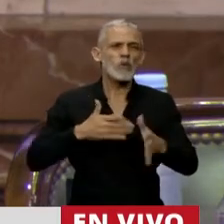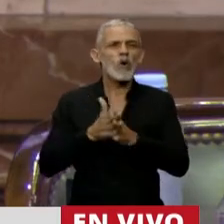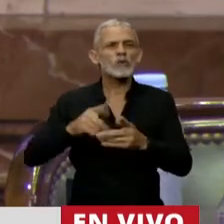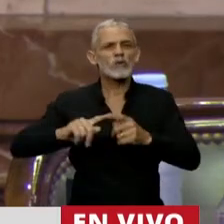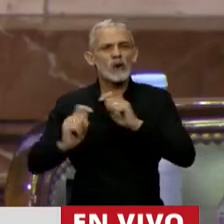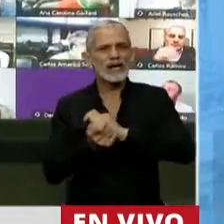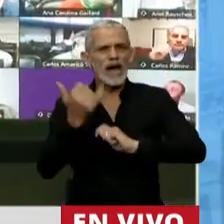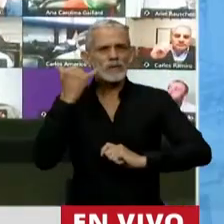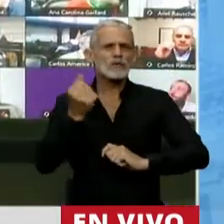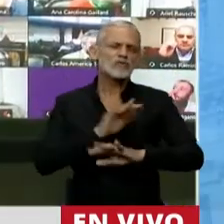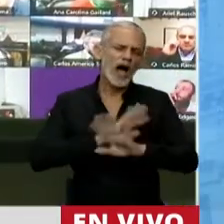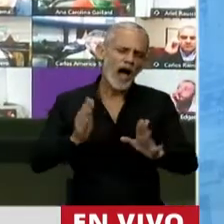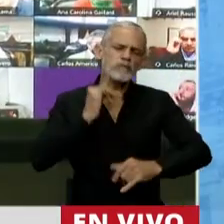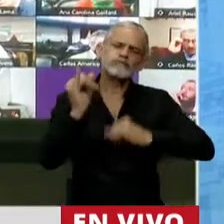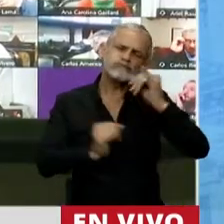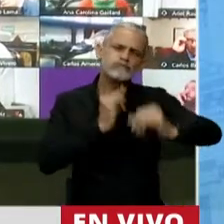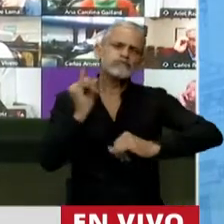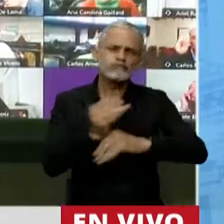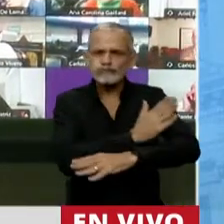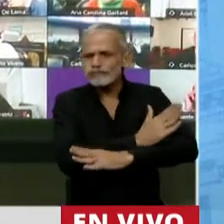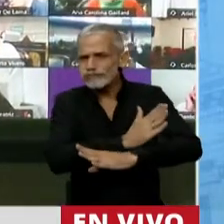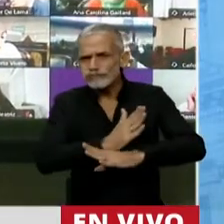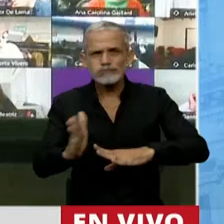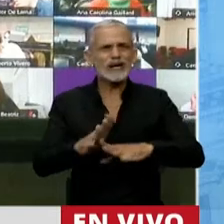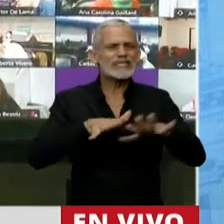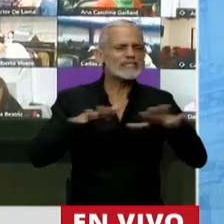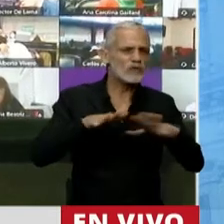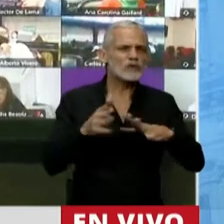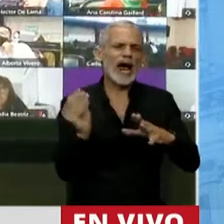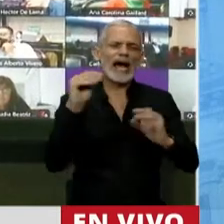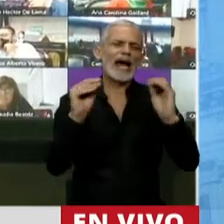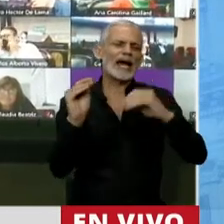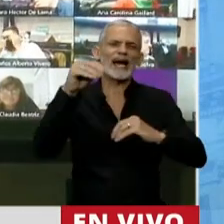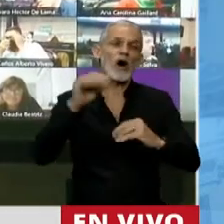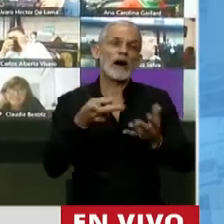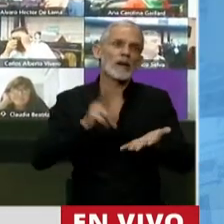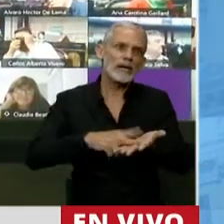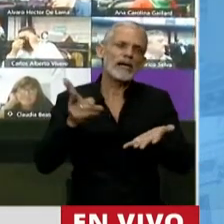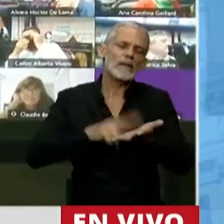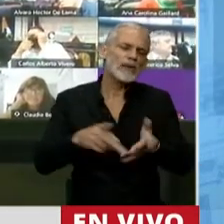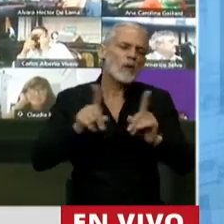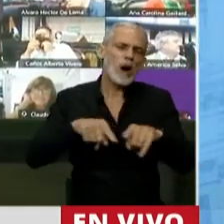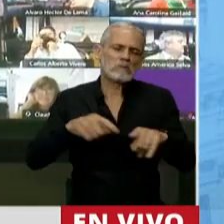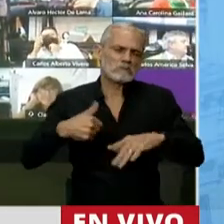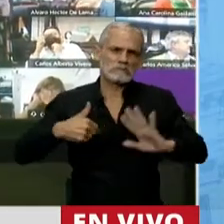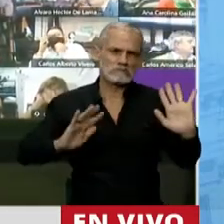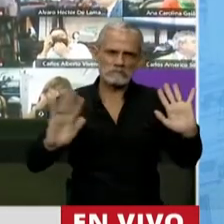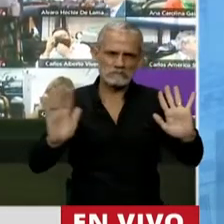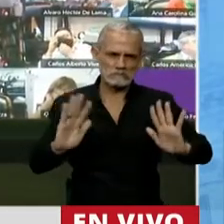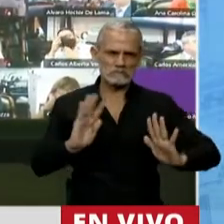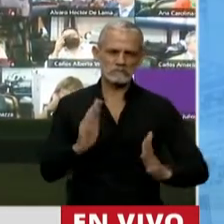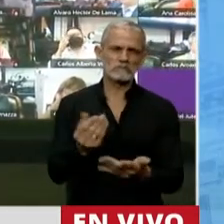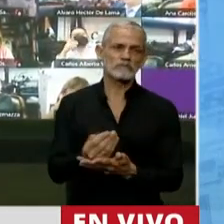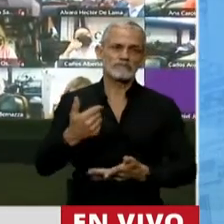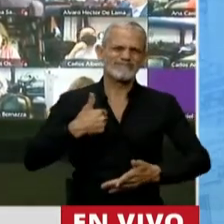por el Cambio han hecho un exhaustivo examen, pormenorizado situaciones, y agregarle cosas o repetir cosas, en verdad, no